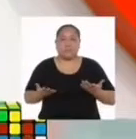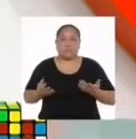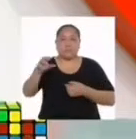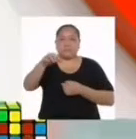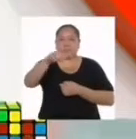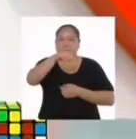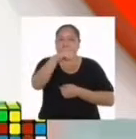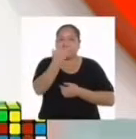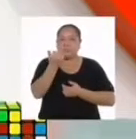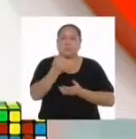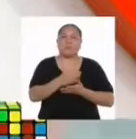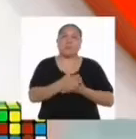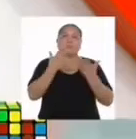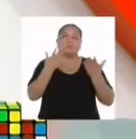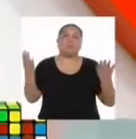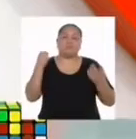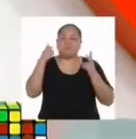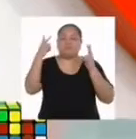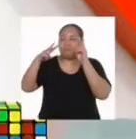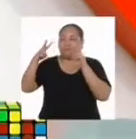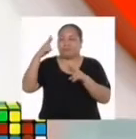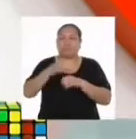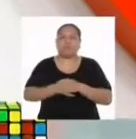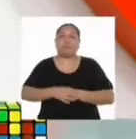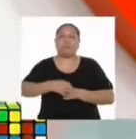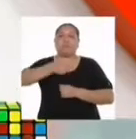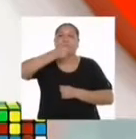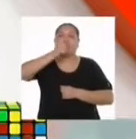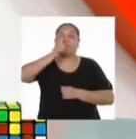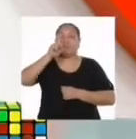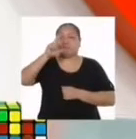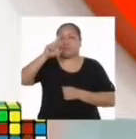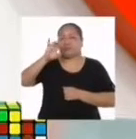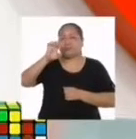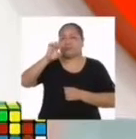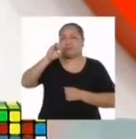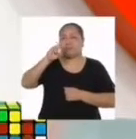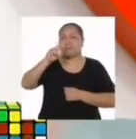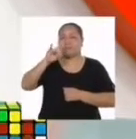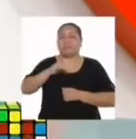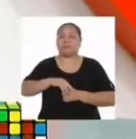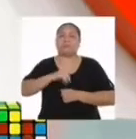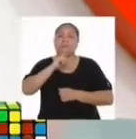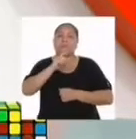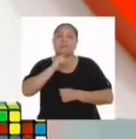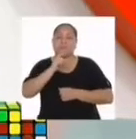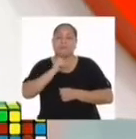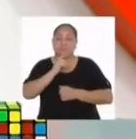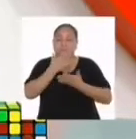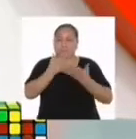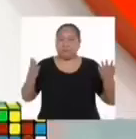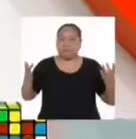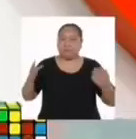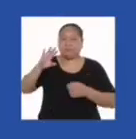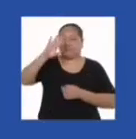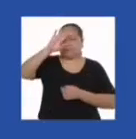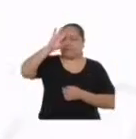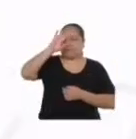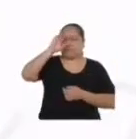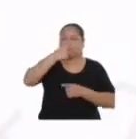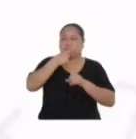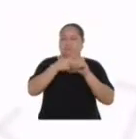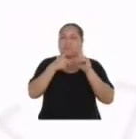Existen otros agentes casi invisibles y son las aguas residuales, metales y elementos tóxicos, entre